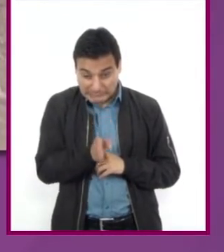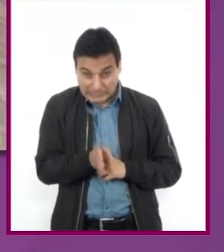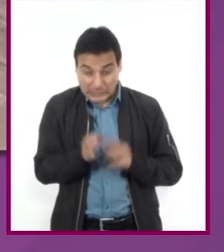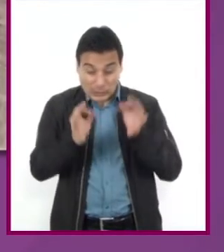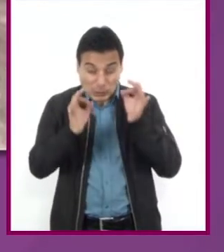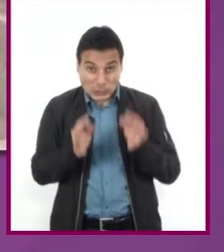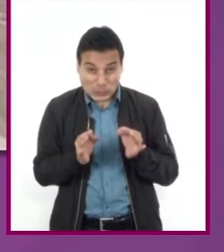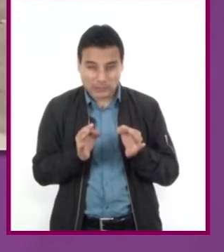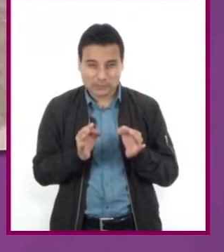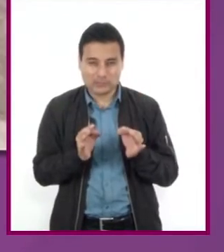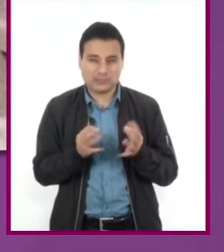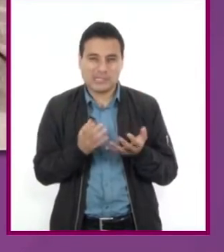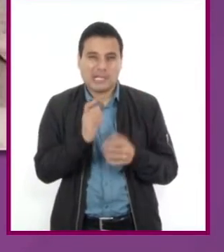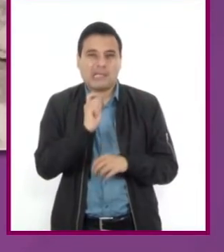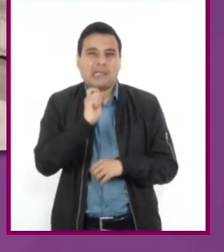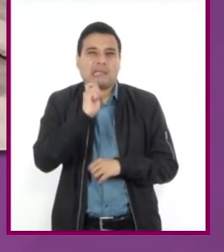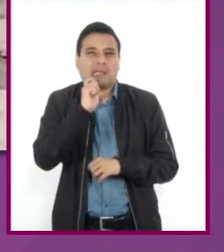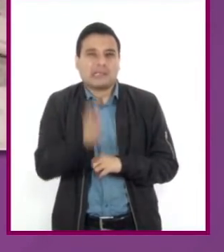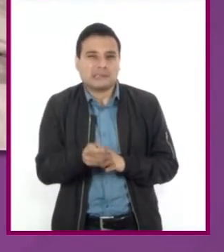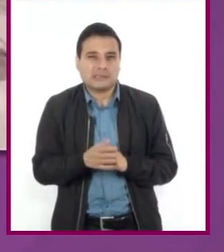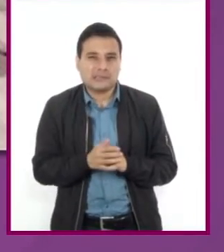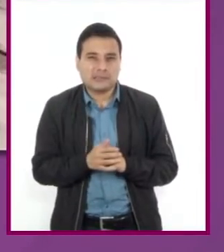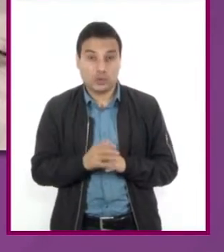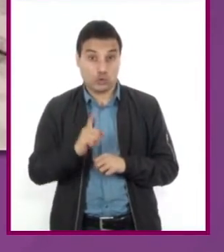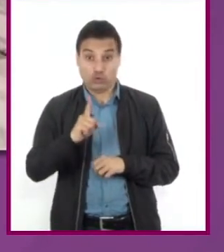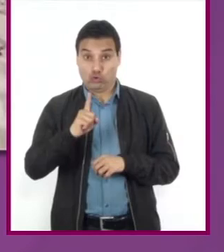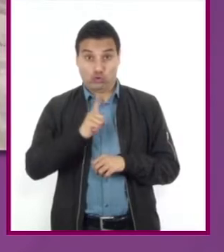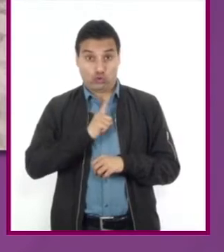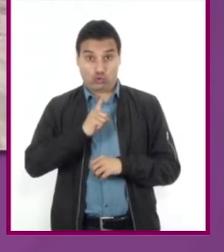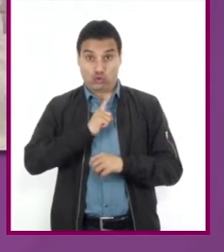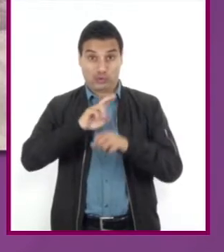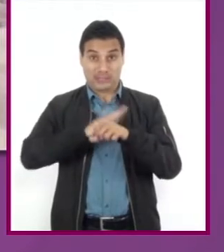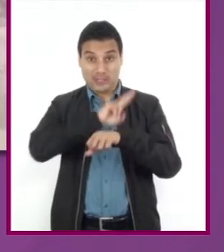se ve que no es una formación natural,